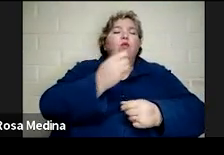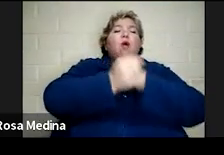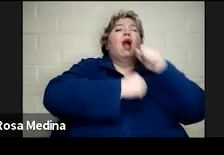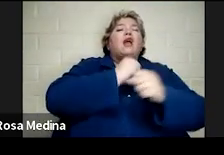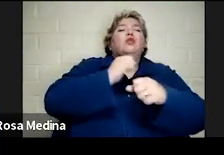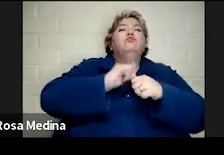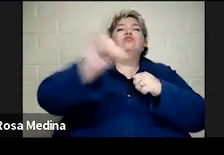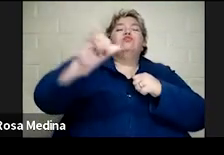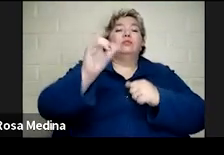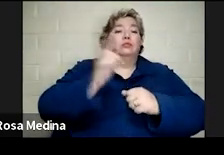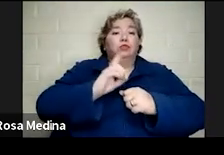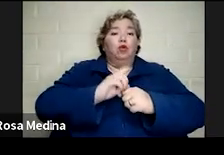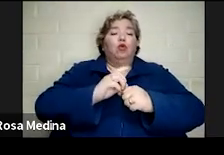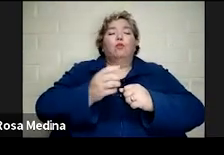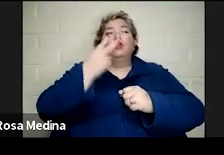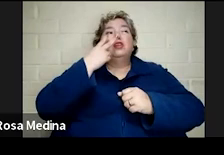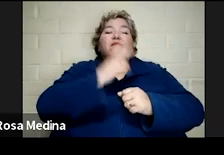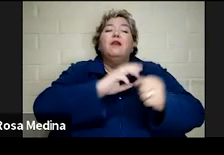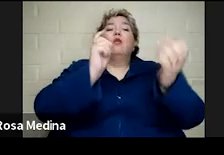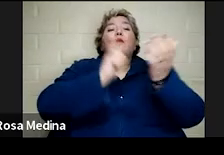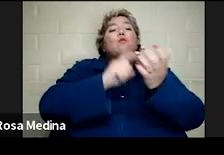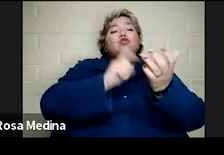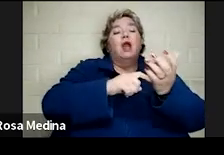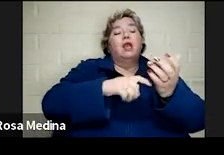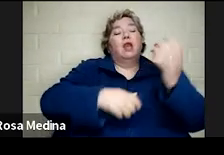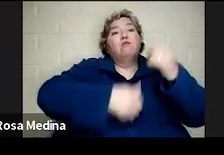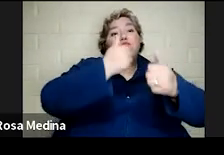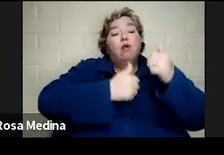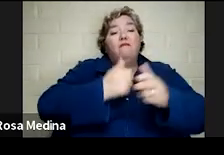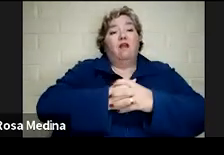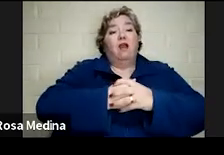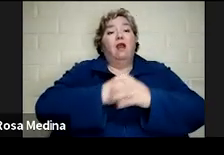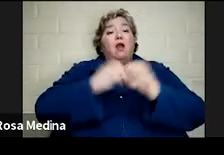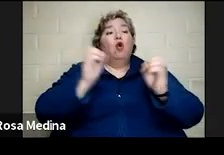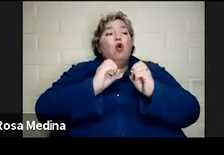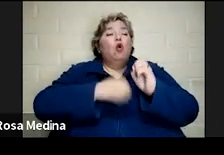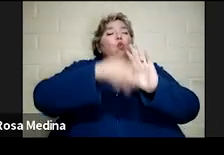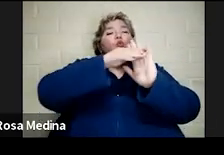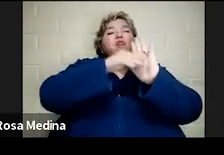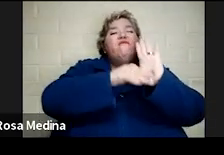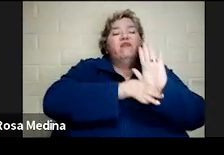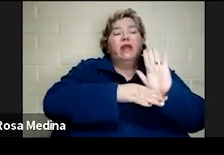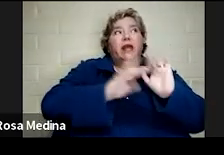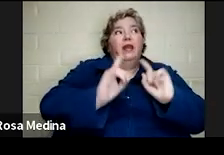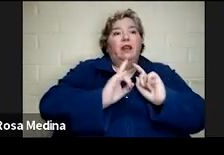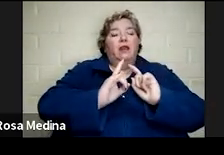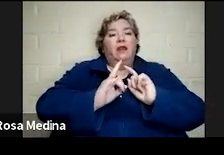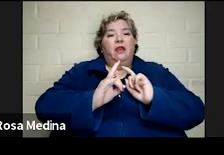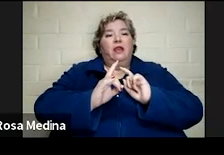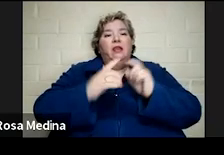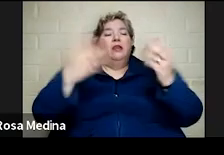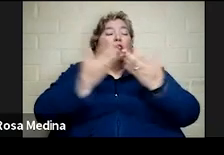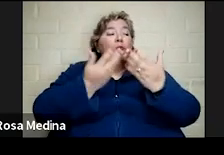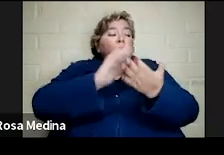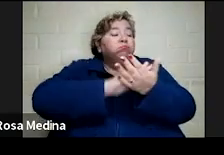un puntaje en una prueba o en una habilidad en específico como le fue a un niño, como un snapshot como de cómo está esa persona